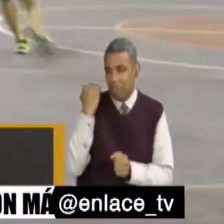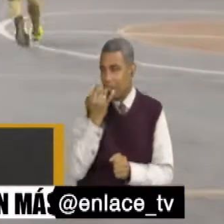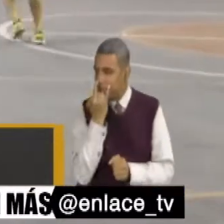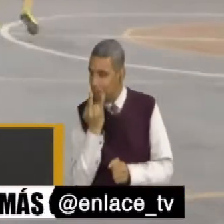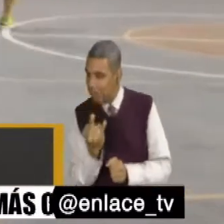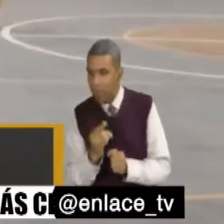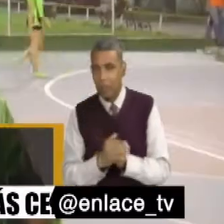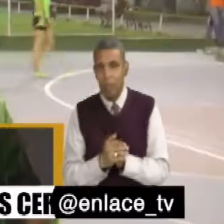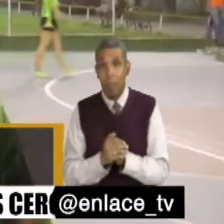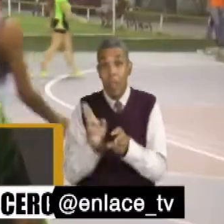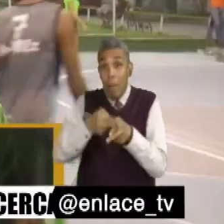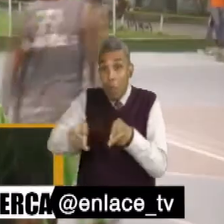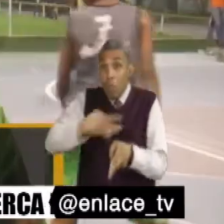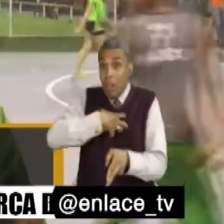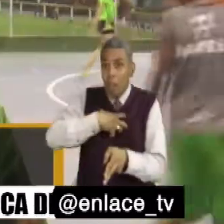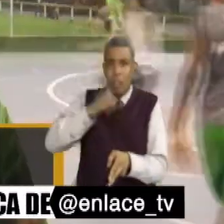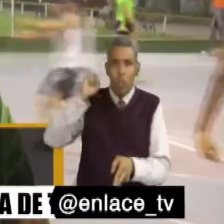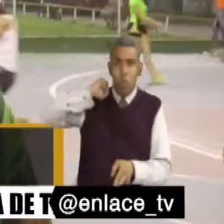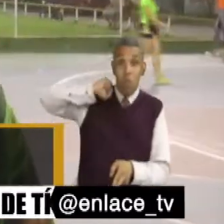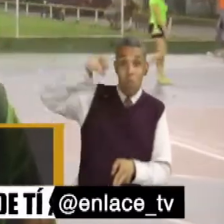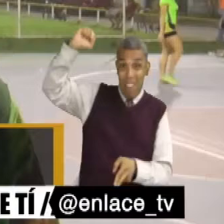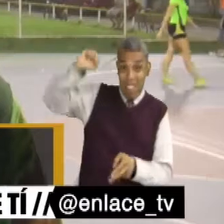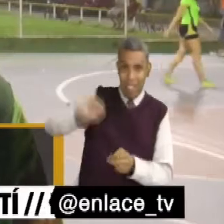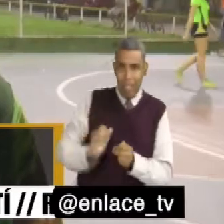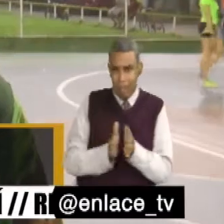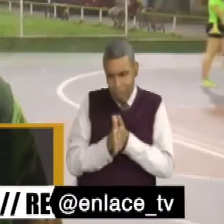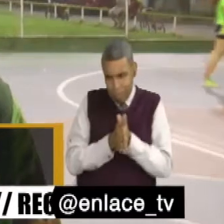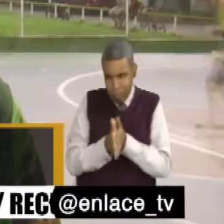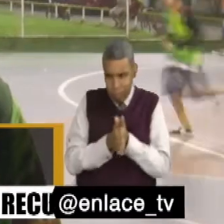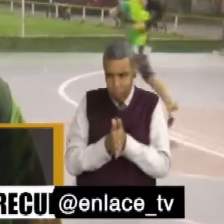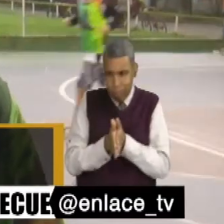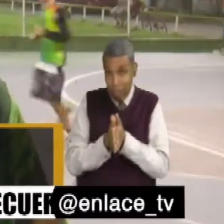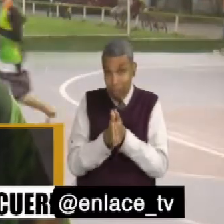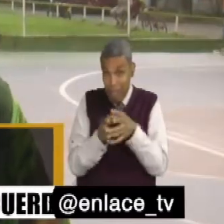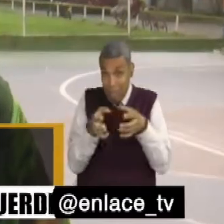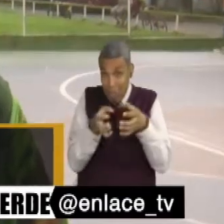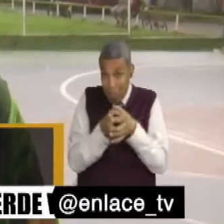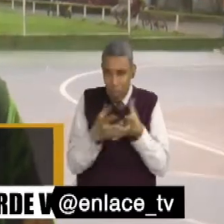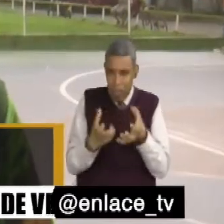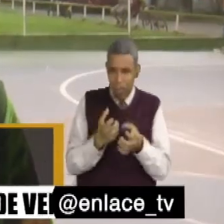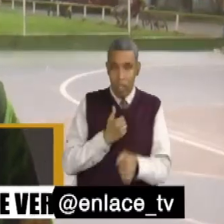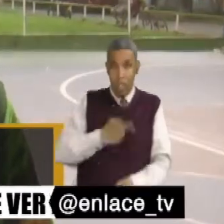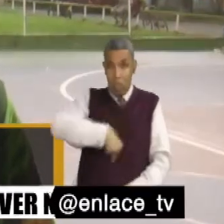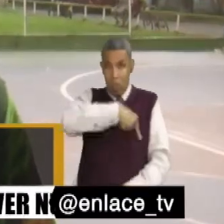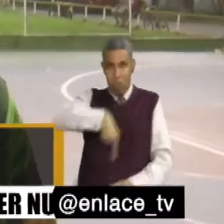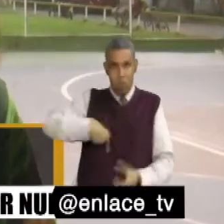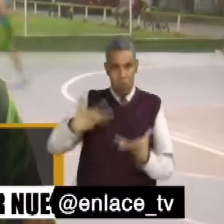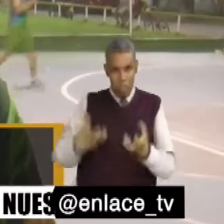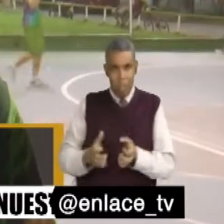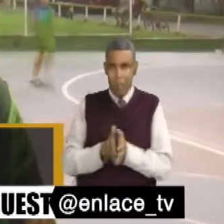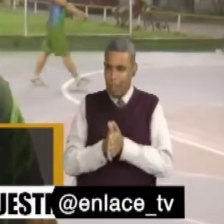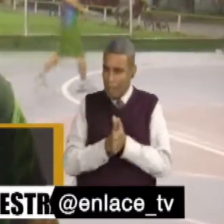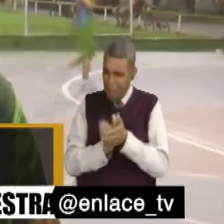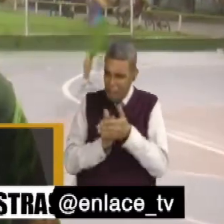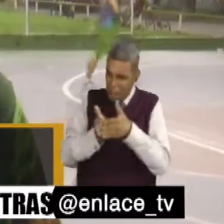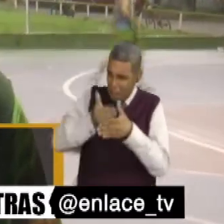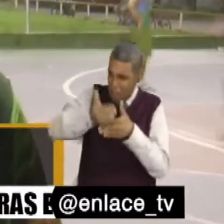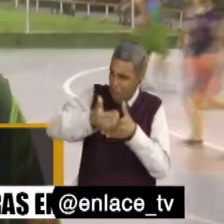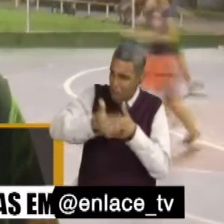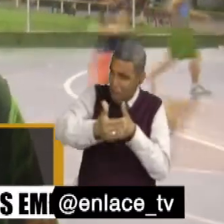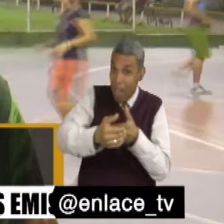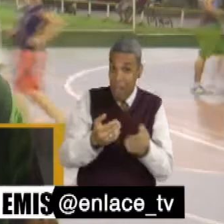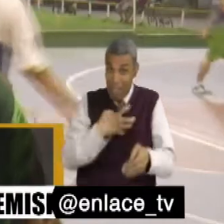grandes expectativas. Por ejemplo, pues la idea mía es primero que todo llevar el equipo hasta las finales y